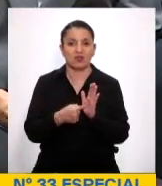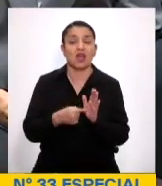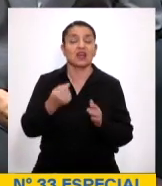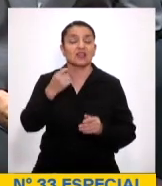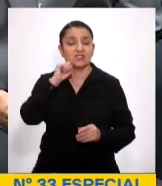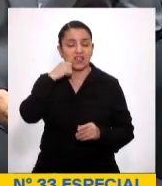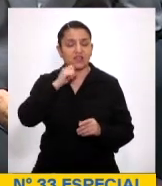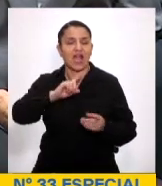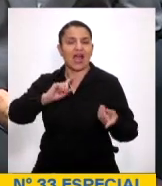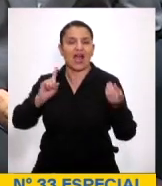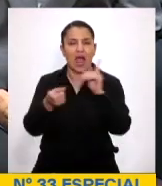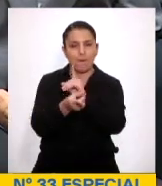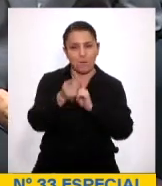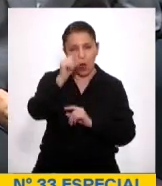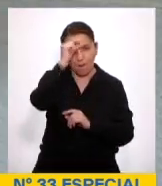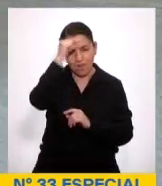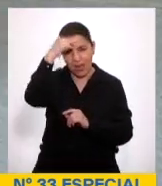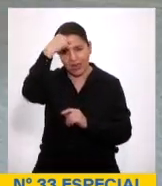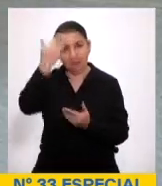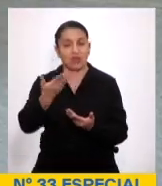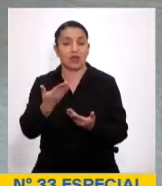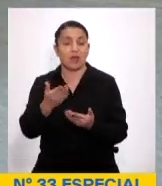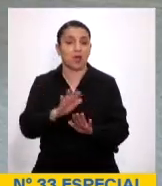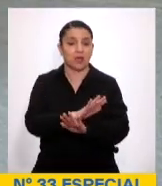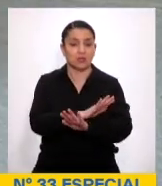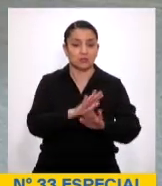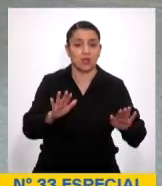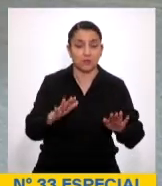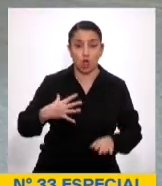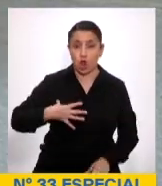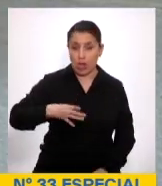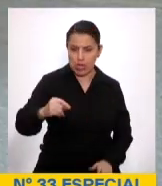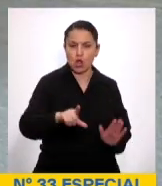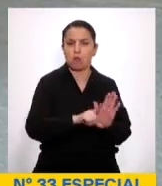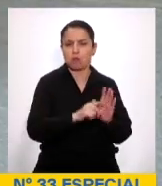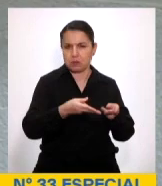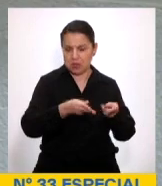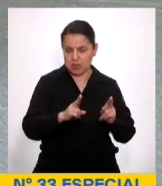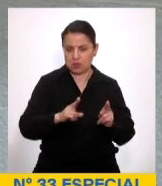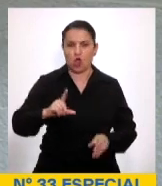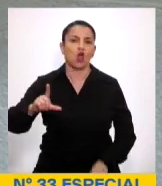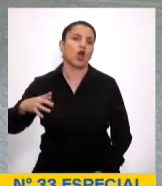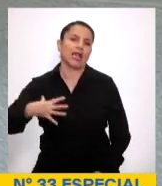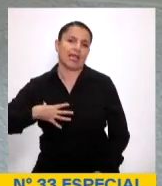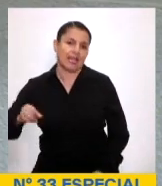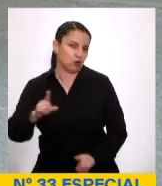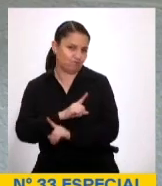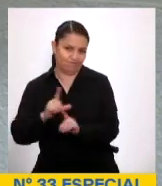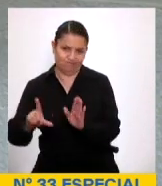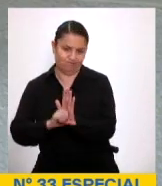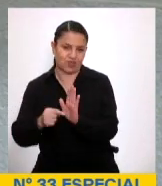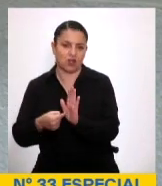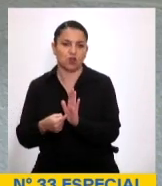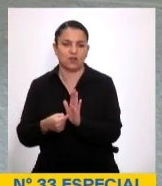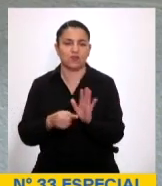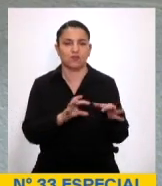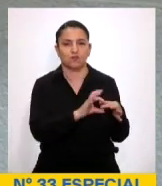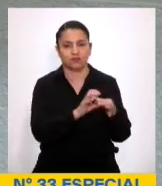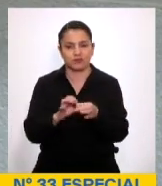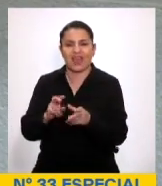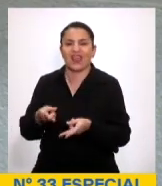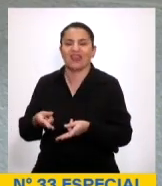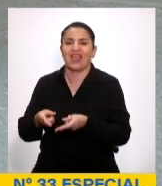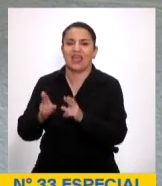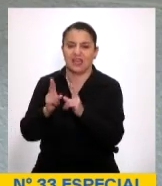de paradigma pues terminó con la distinción entre hijos legítimos naturales e ilegítimos y la consecuente discriminación en derechos hereditarios